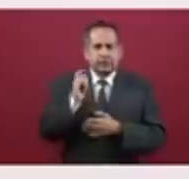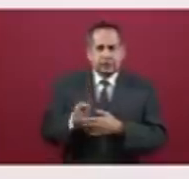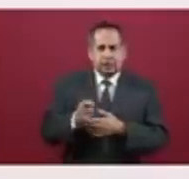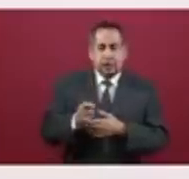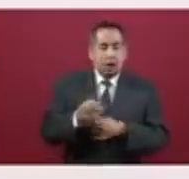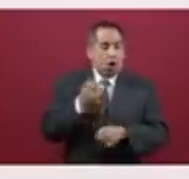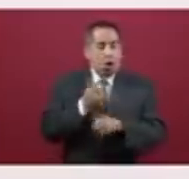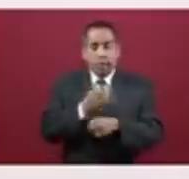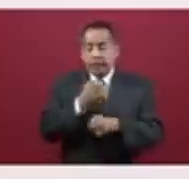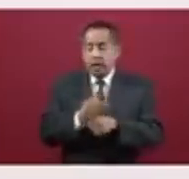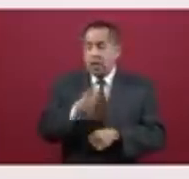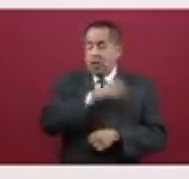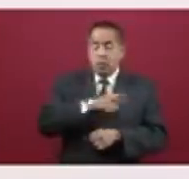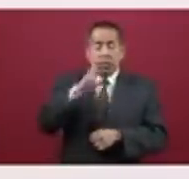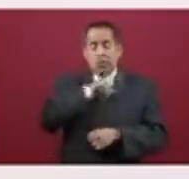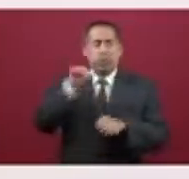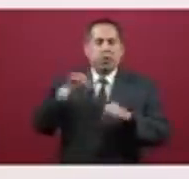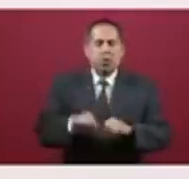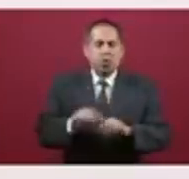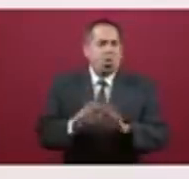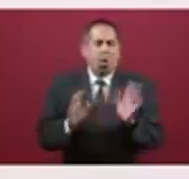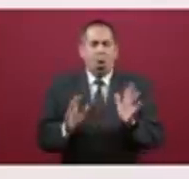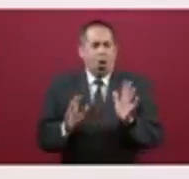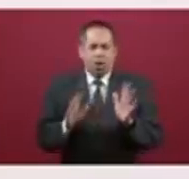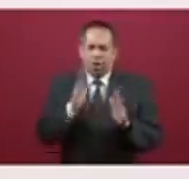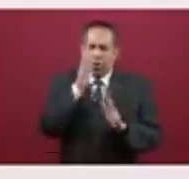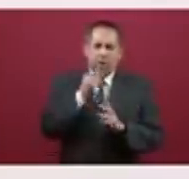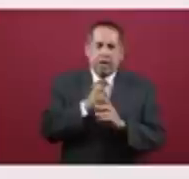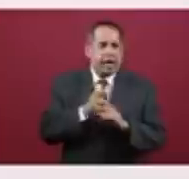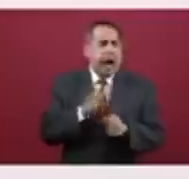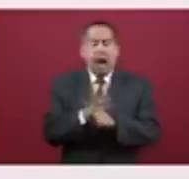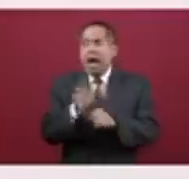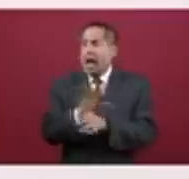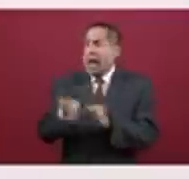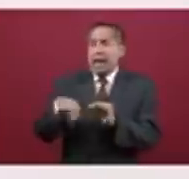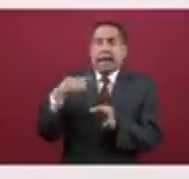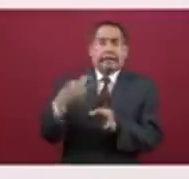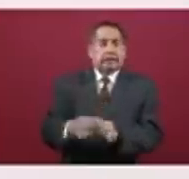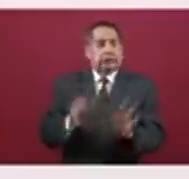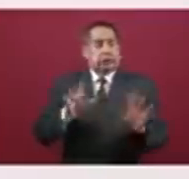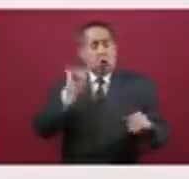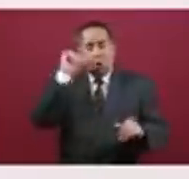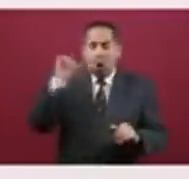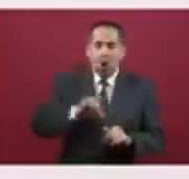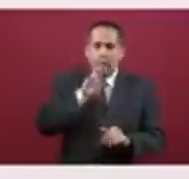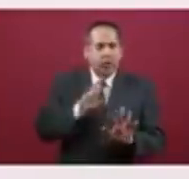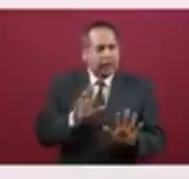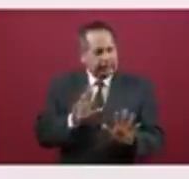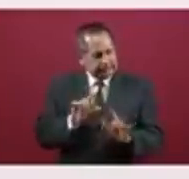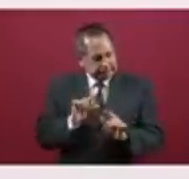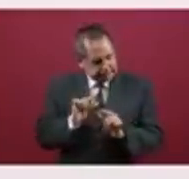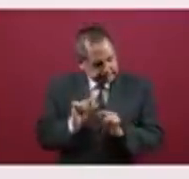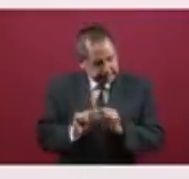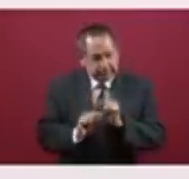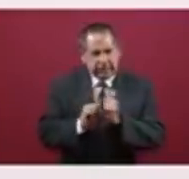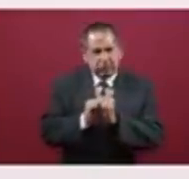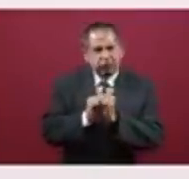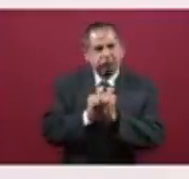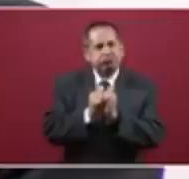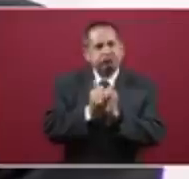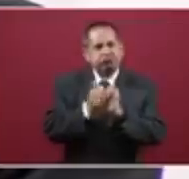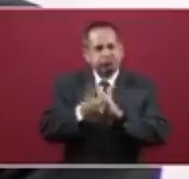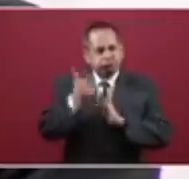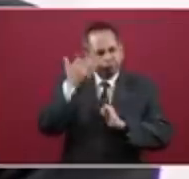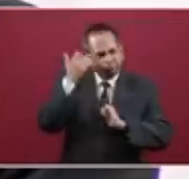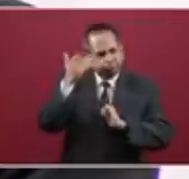espectaculares de la noche a la mañana tiene que aplicarse en